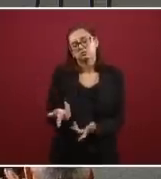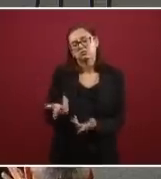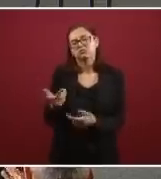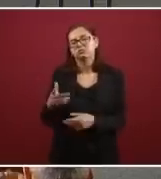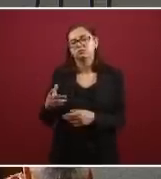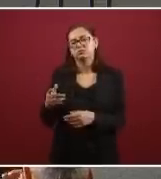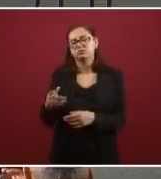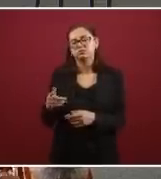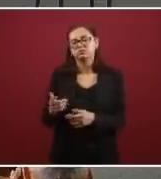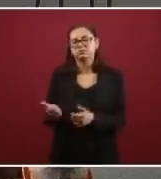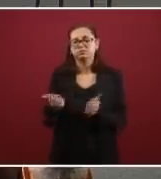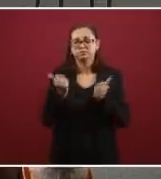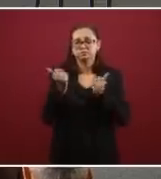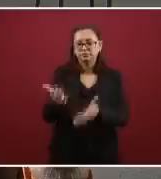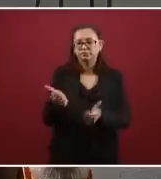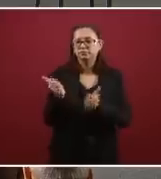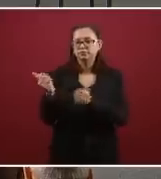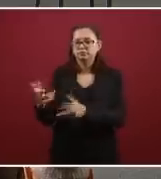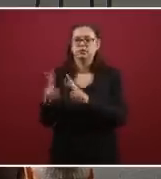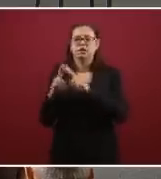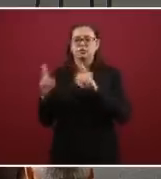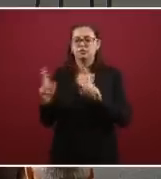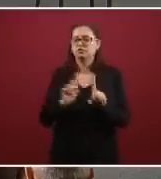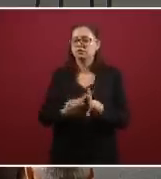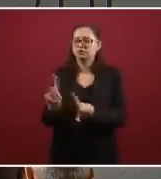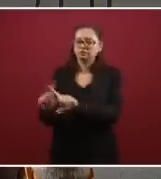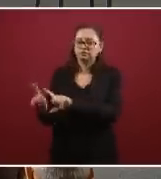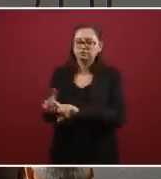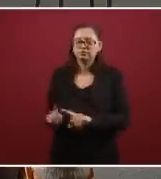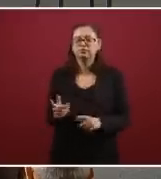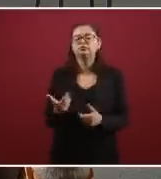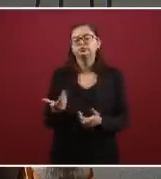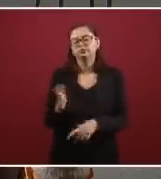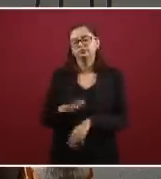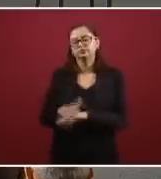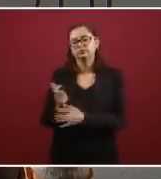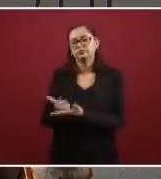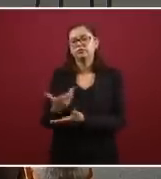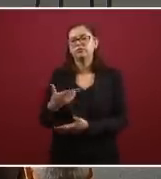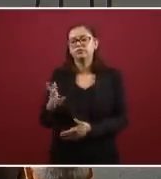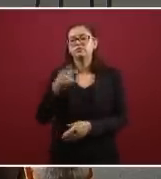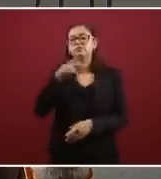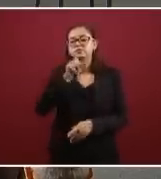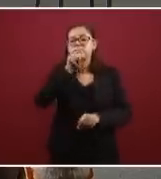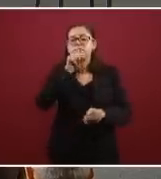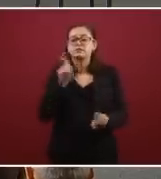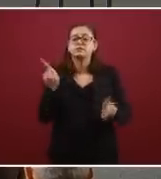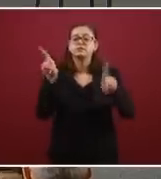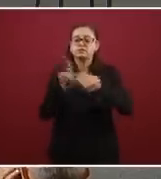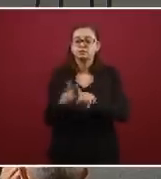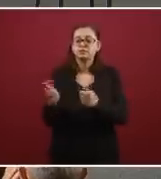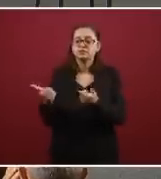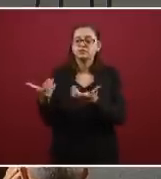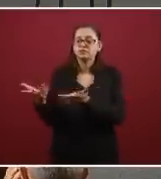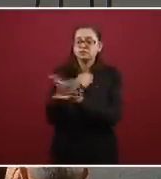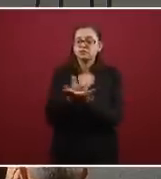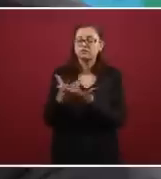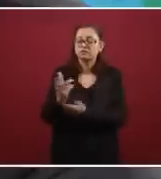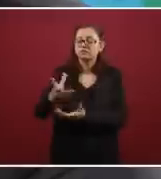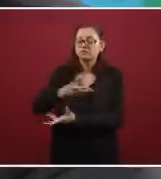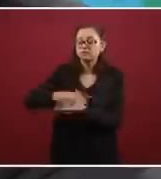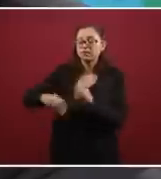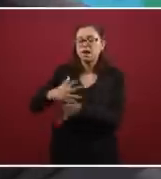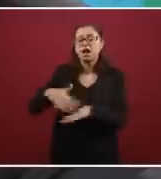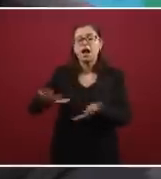este tipo de distribución, pero también vemos que están reinvirtiendo importantemente en la compra